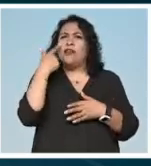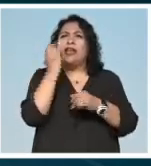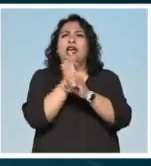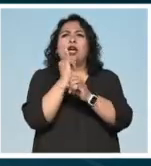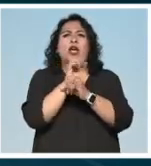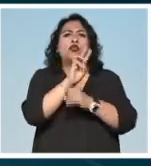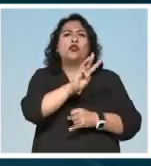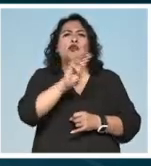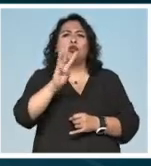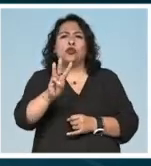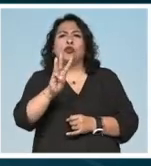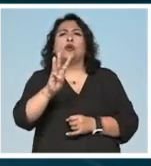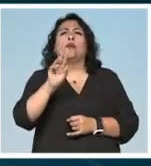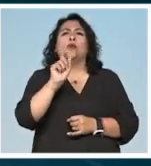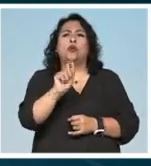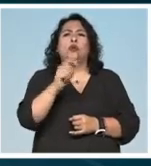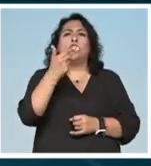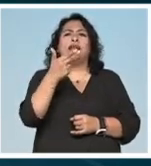web